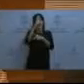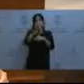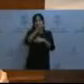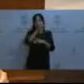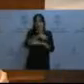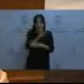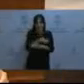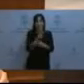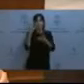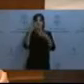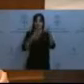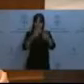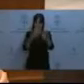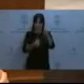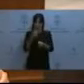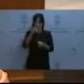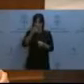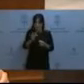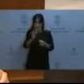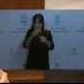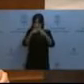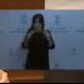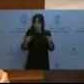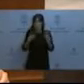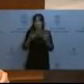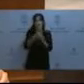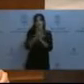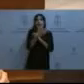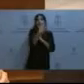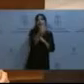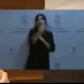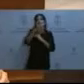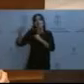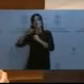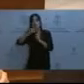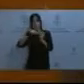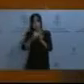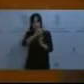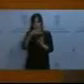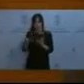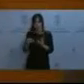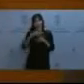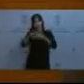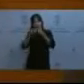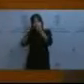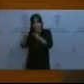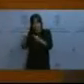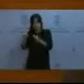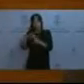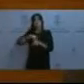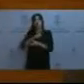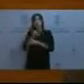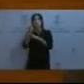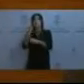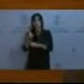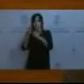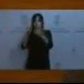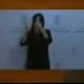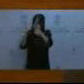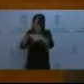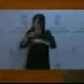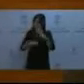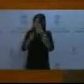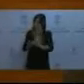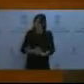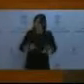de este calado, supondría unos 500.000 euros. Hágalo y tendrá nuestro apoyo, pero no hace nada. Lo que nos obliga a plantearle otra